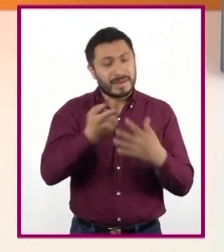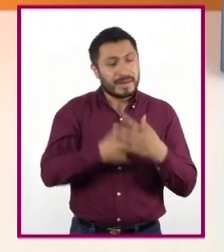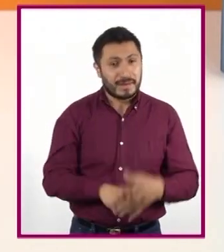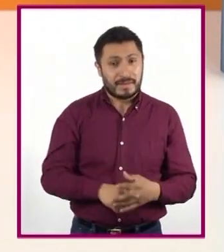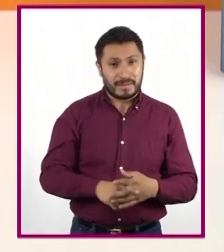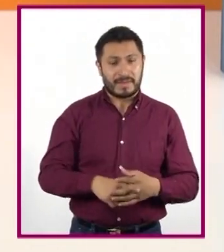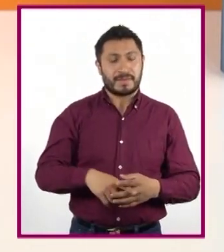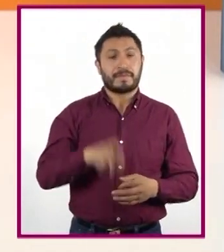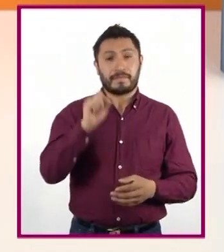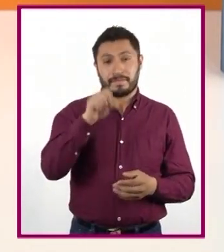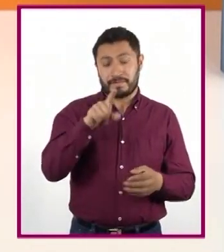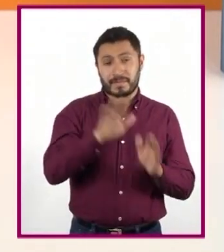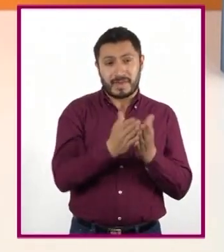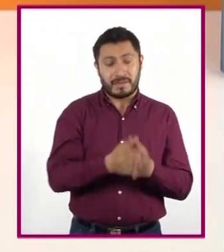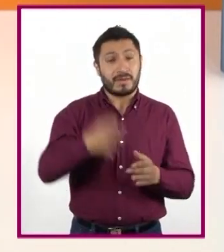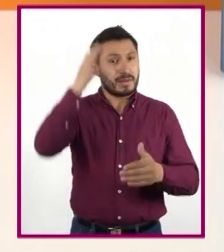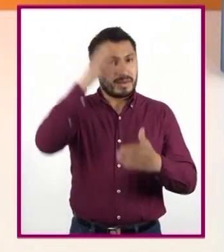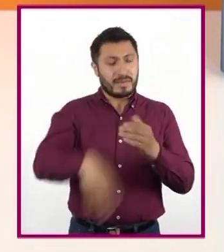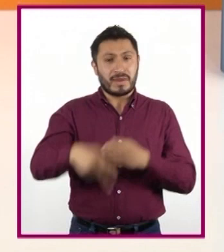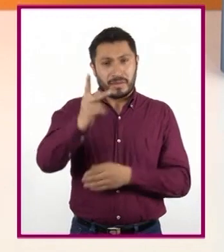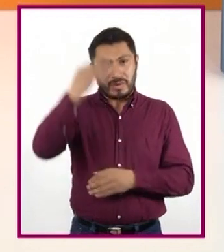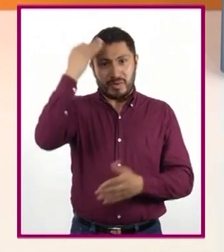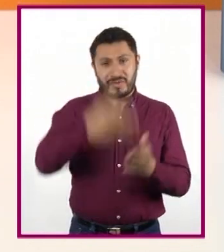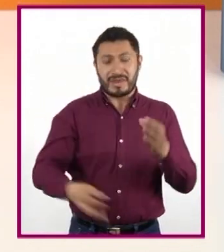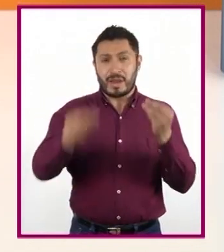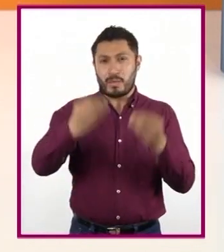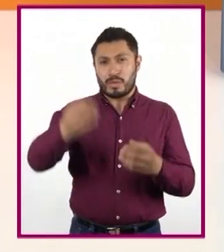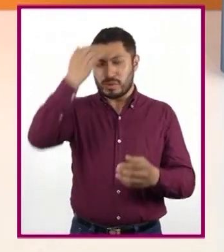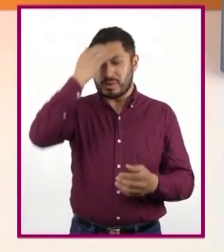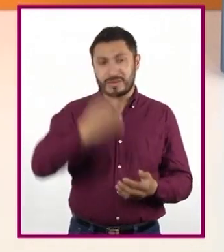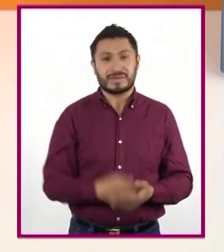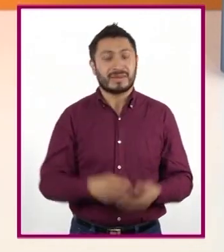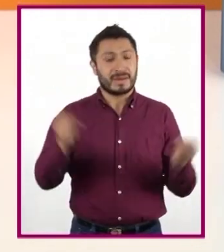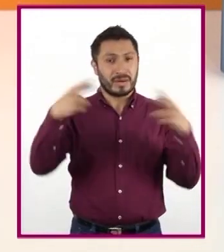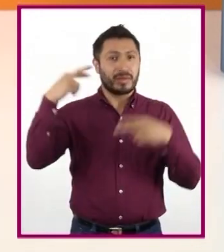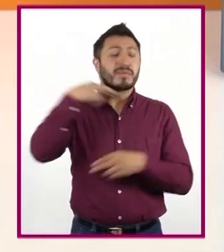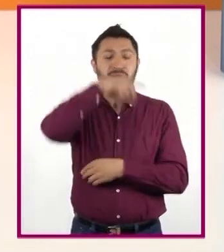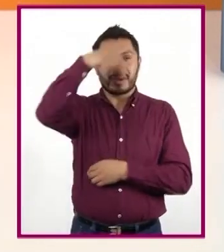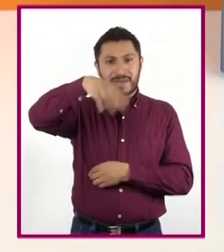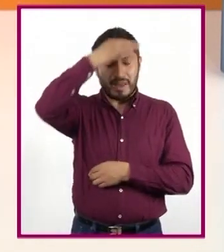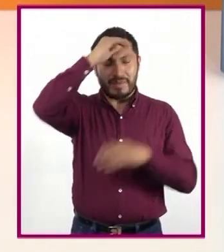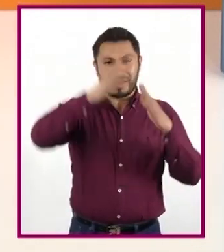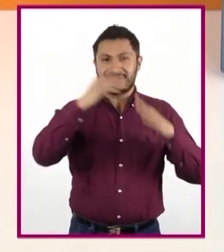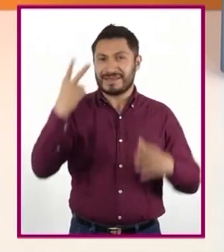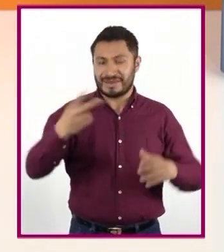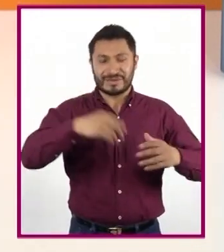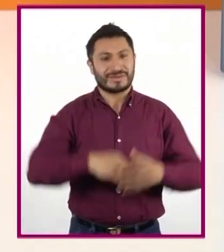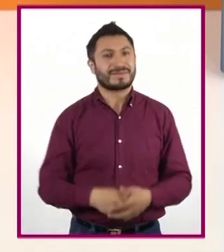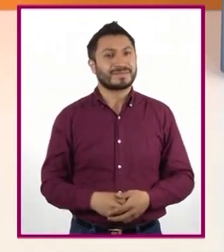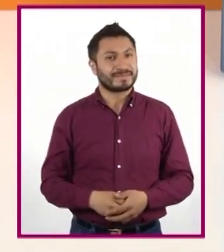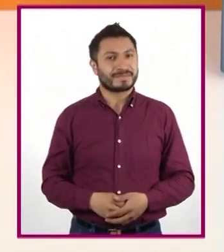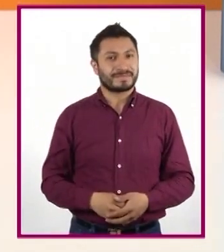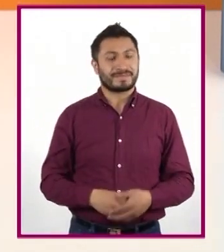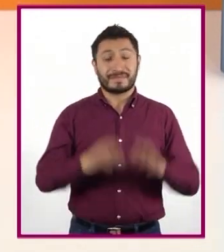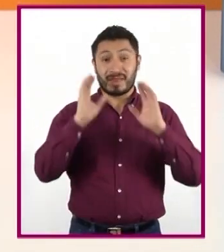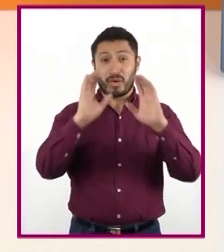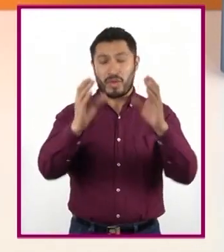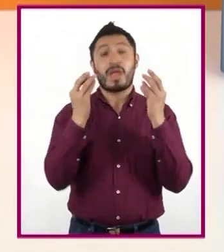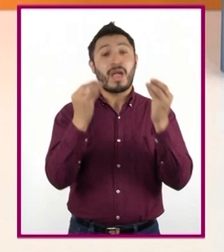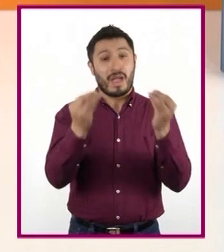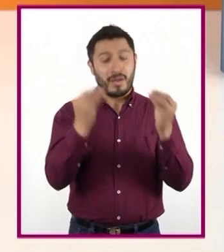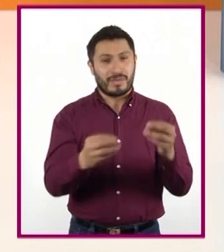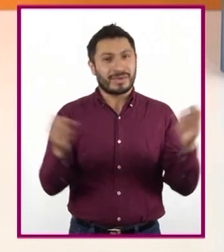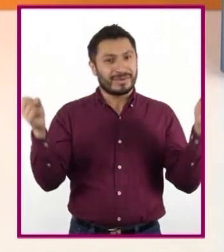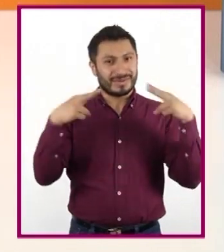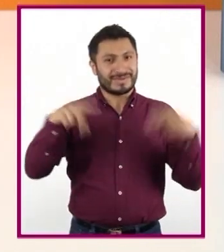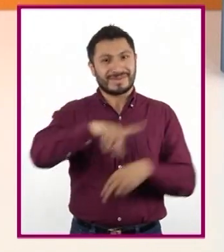aún nos queda mucho por explorar y descubrir, así que nos vemos pronto aquí en Aprende en Casa 2. Cuídense mucho y